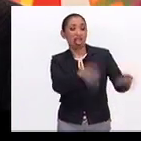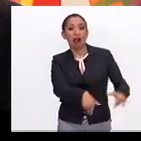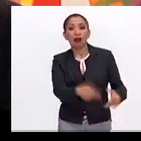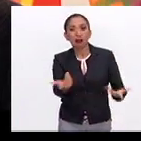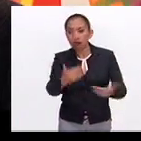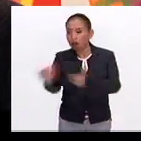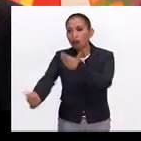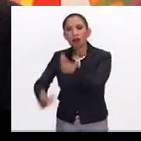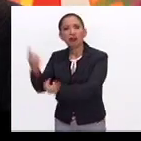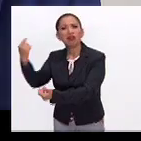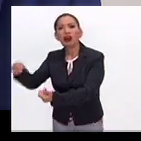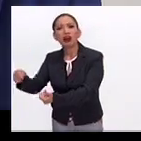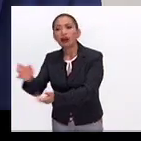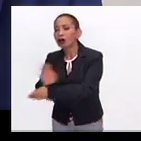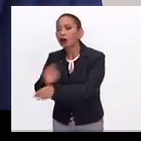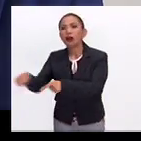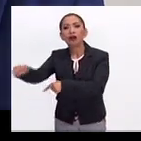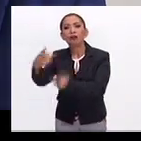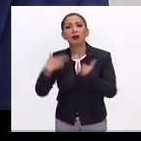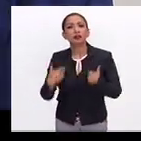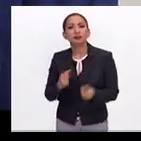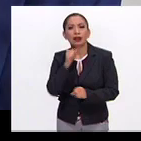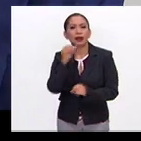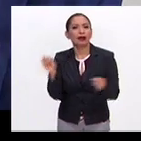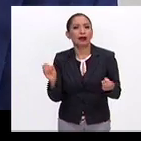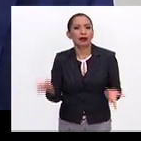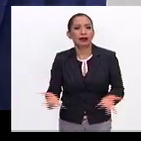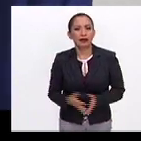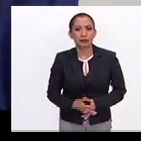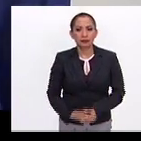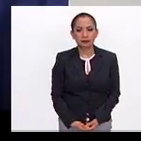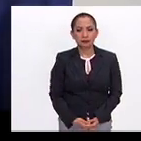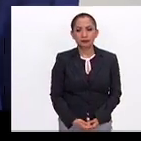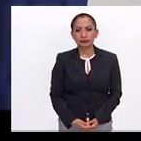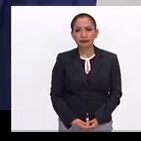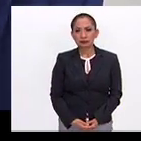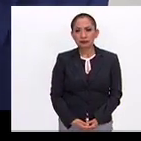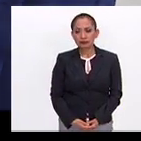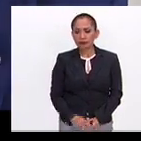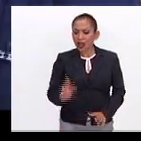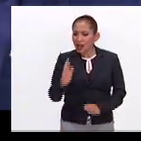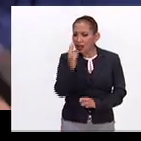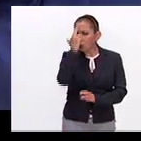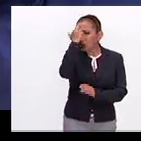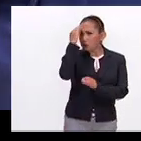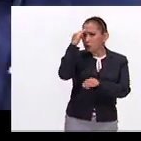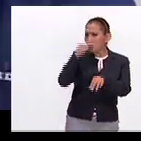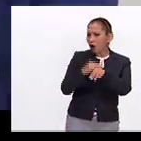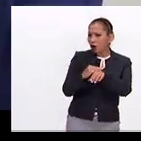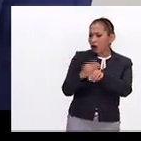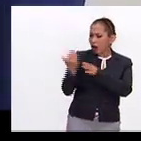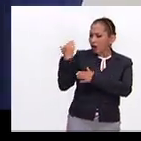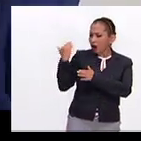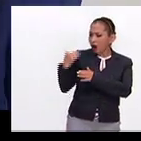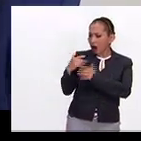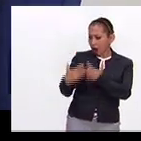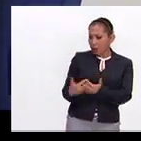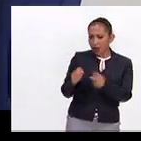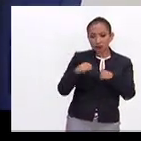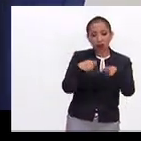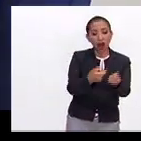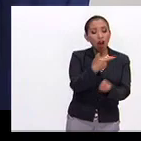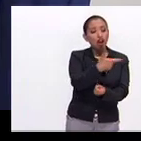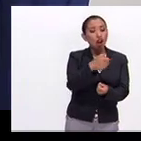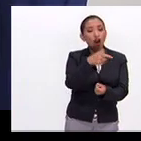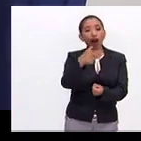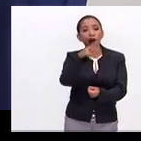significa nada porque no beneficia a la humanidad. La memoria no se la dejamos a empresas como Google o